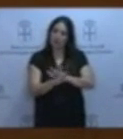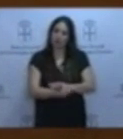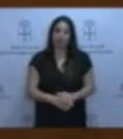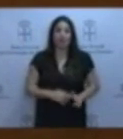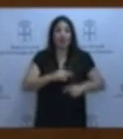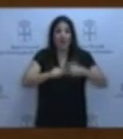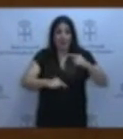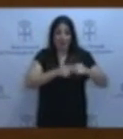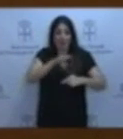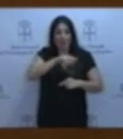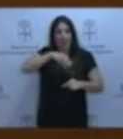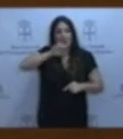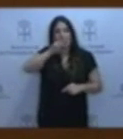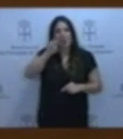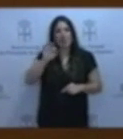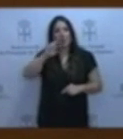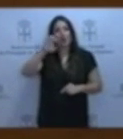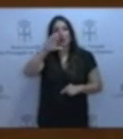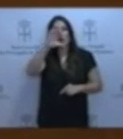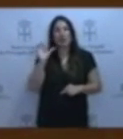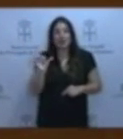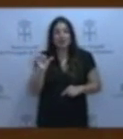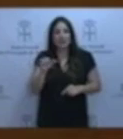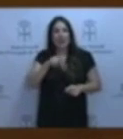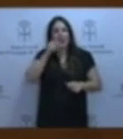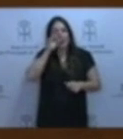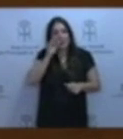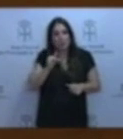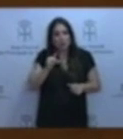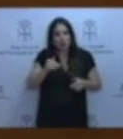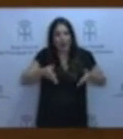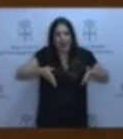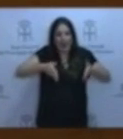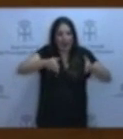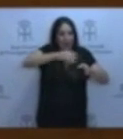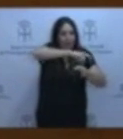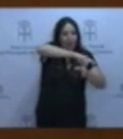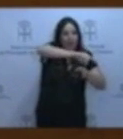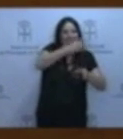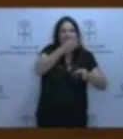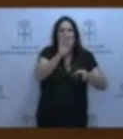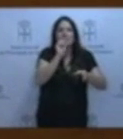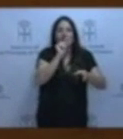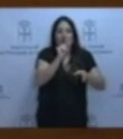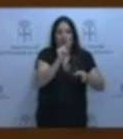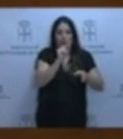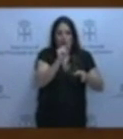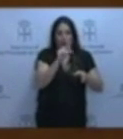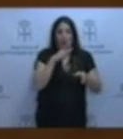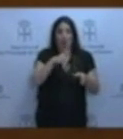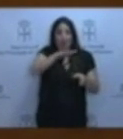Familias en nuevos roces que llevan a sus hijos por arcenes durante 30 minutos porque no hay ningún colegio en una zona que construyó la